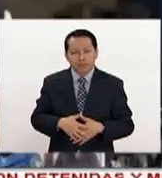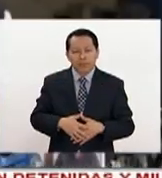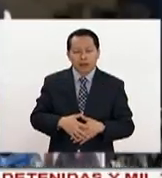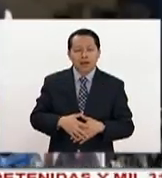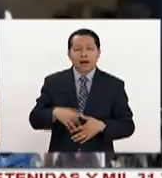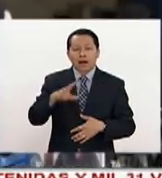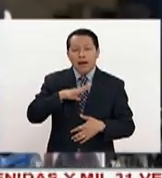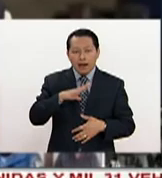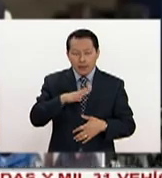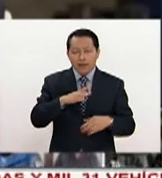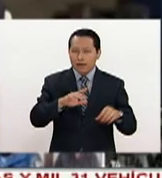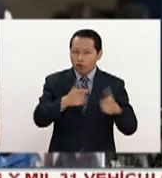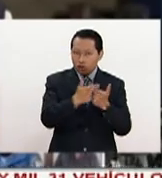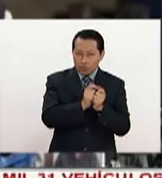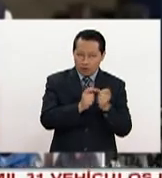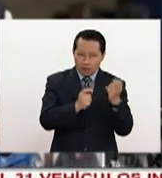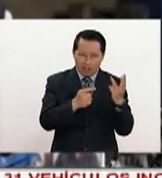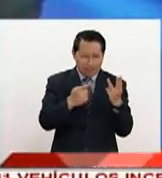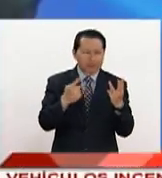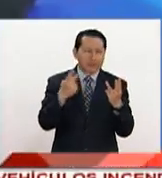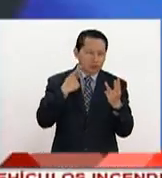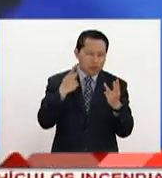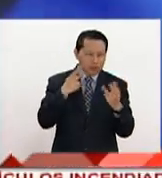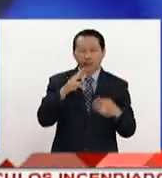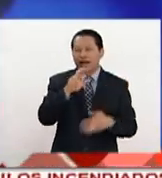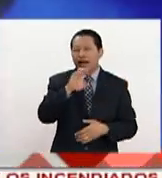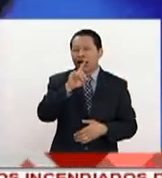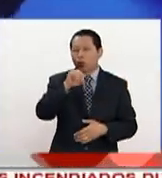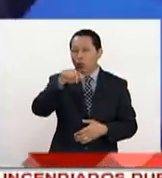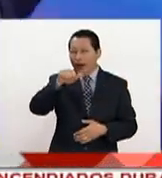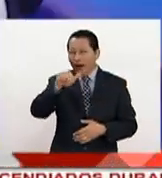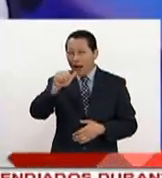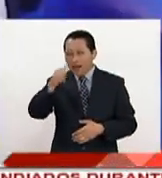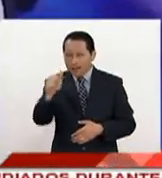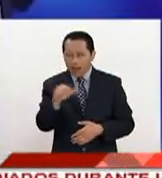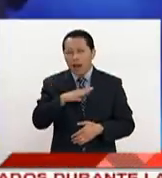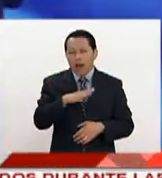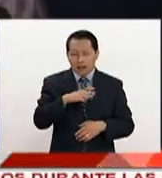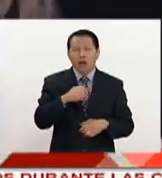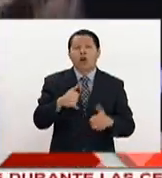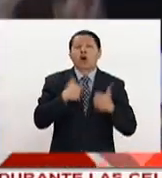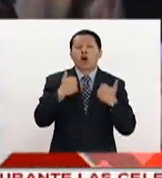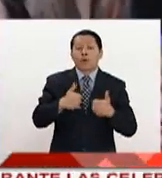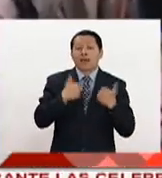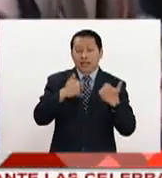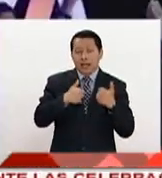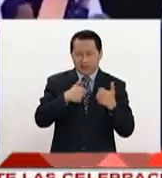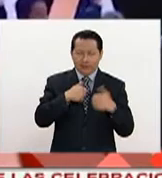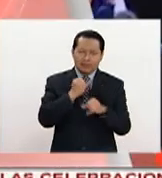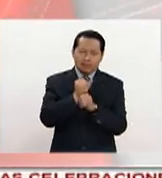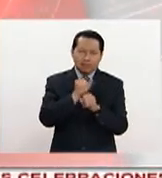El precandidato de la coalición por México al frente, Ricardo Anaya, sostuvo un encuentro con jóvenes vía internet.